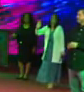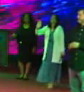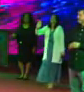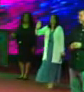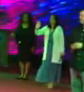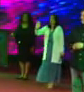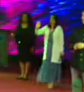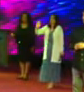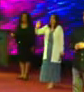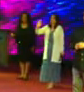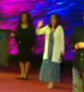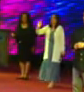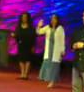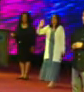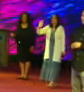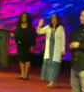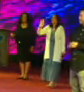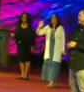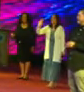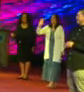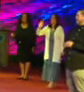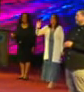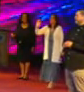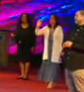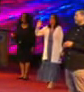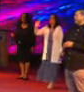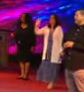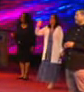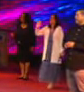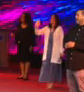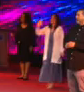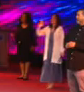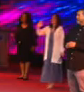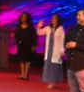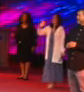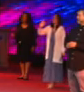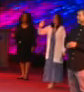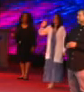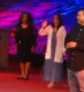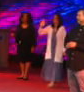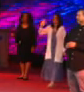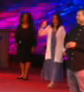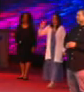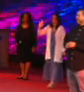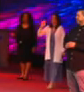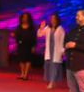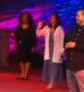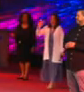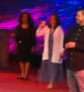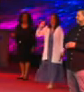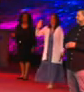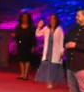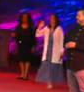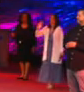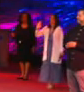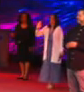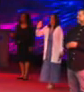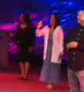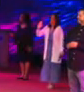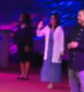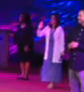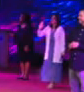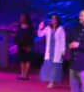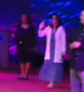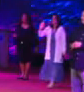contesta. Y yo no sé si usted tiene esa relación con Él, que usted le habla como a papito y le dice: papi, te necesito tal cual cosa, quiero